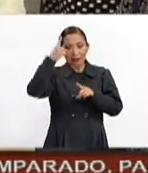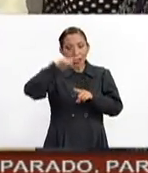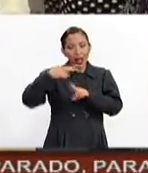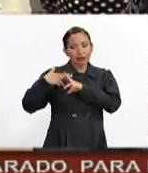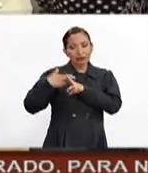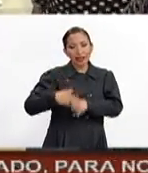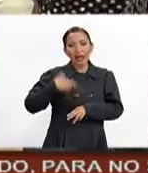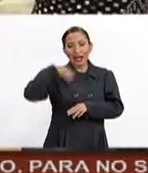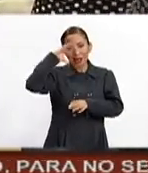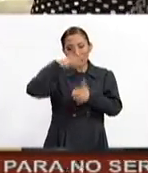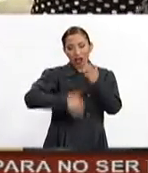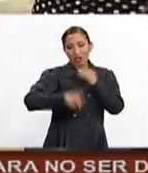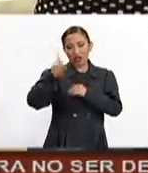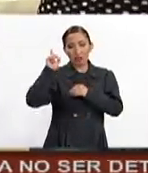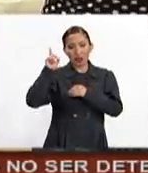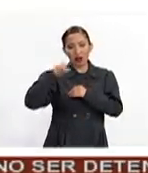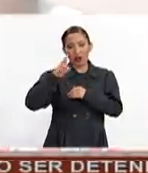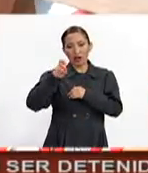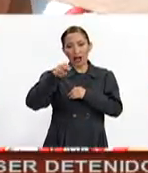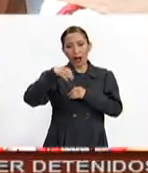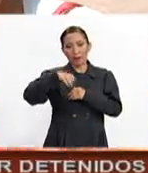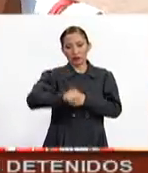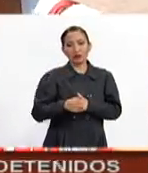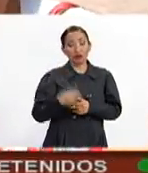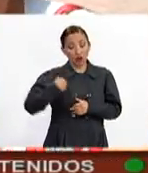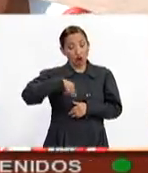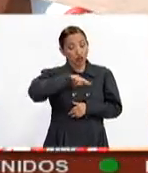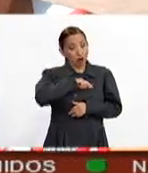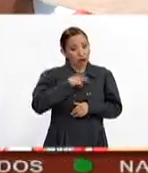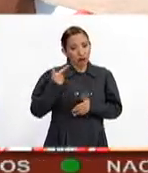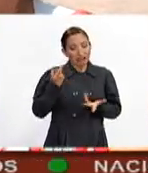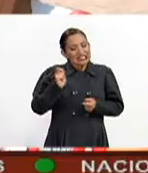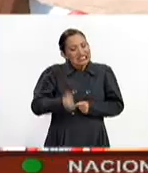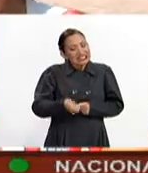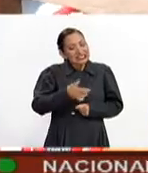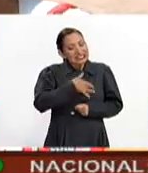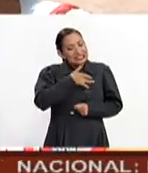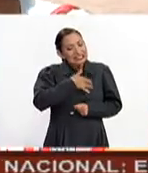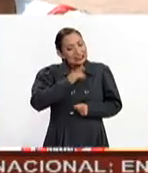la celebración católica del Domingo de Ramos. Para nosotros presenta la